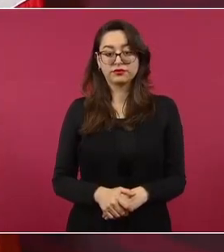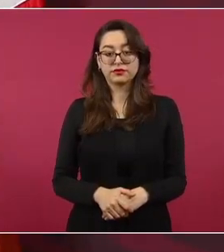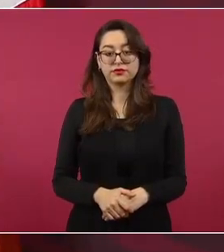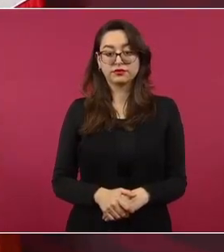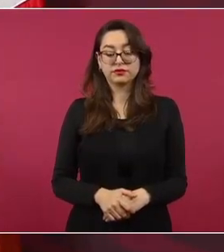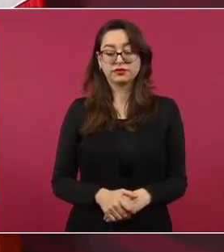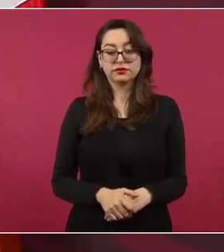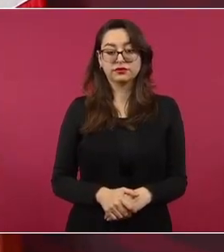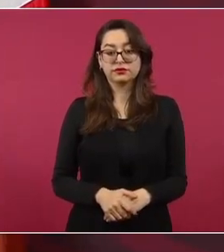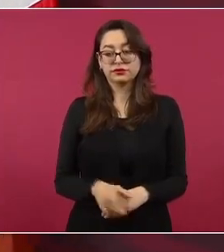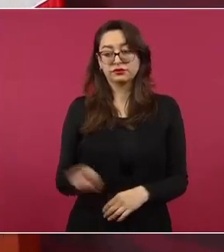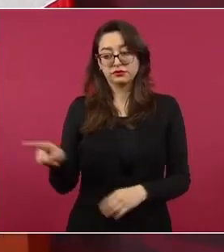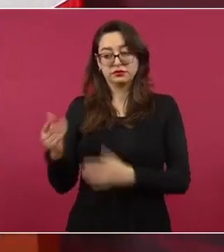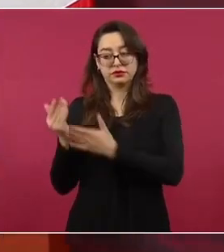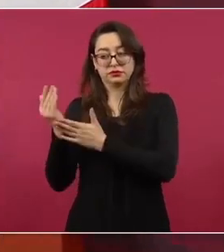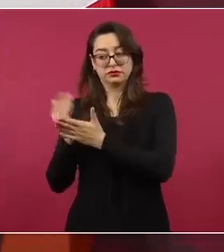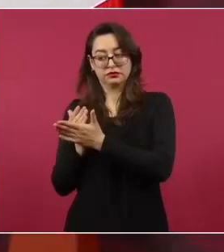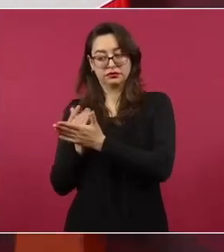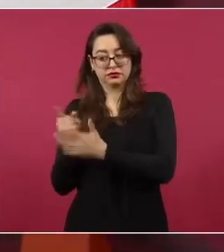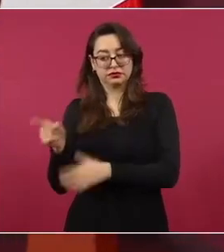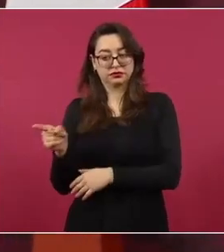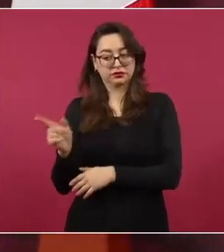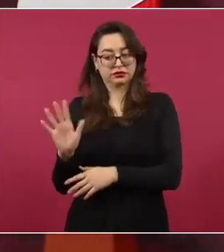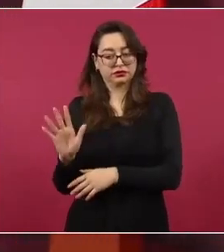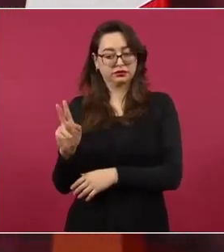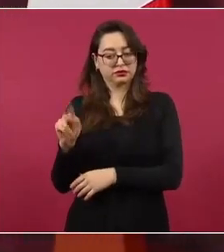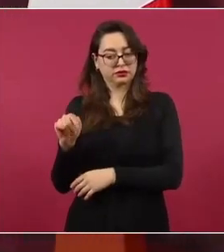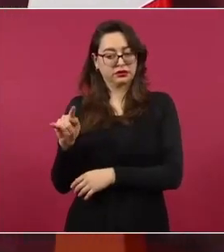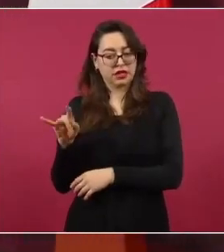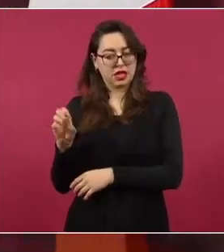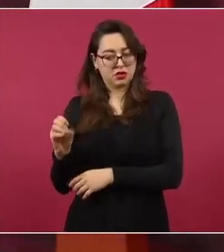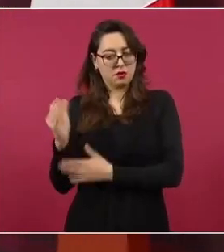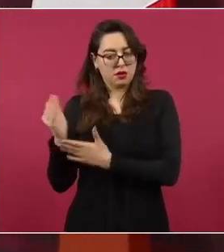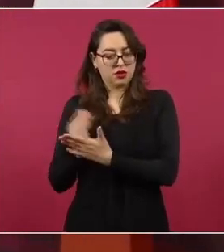habría que ver, pero casi son 10 veces.